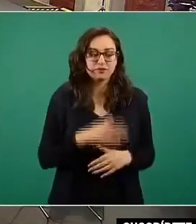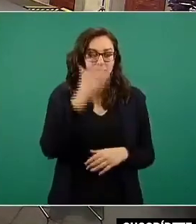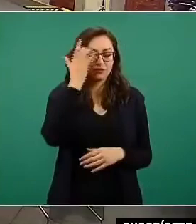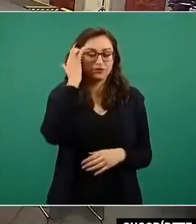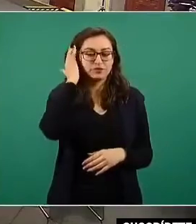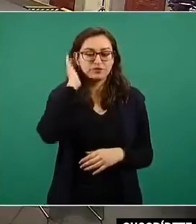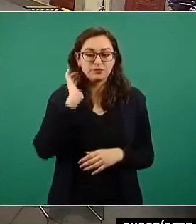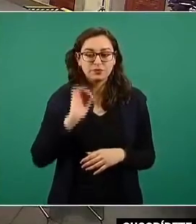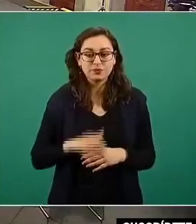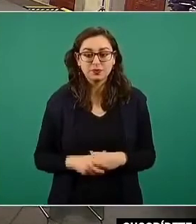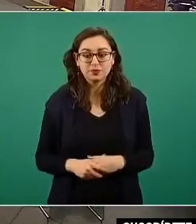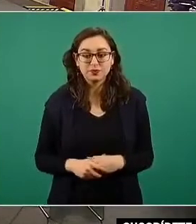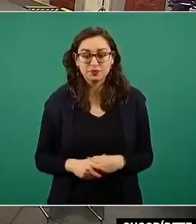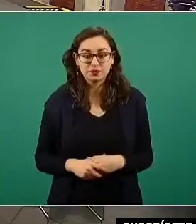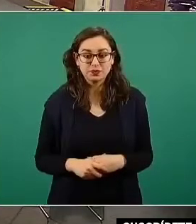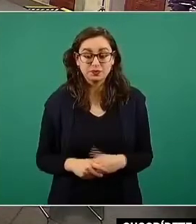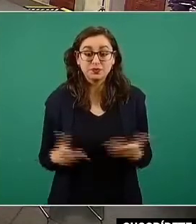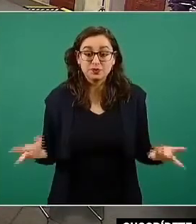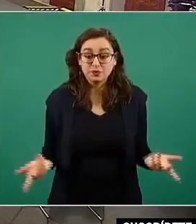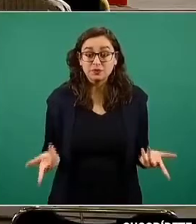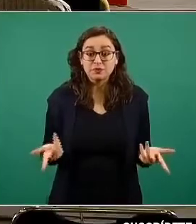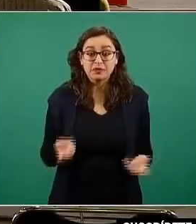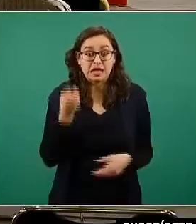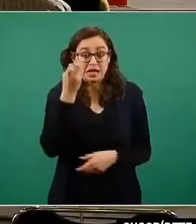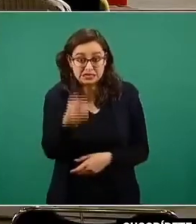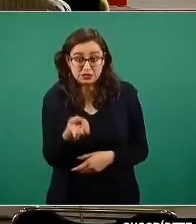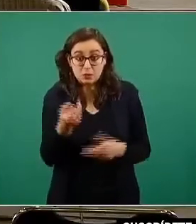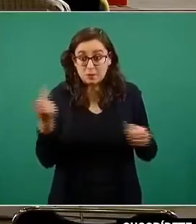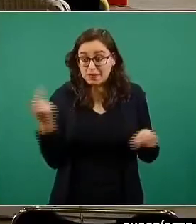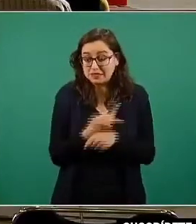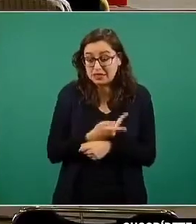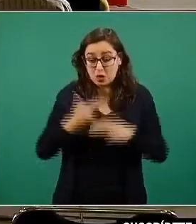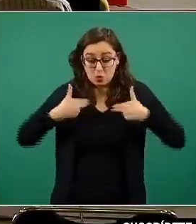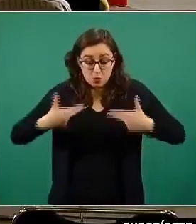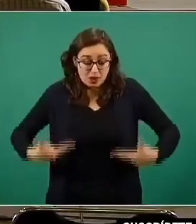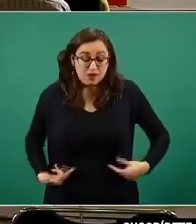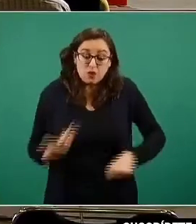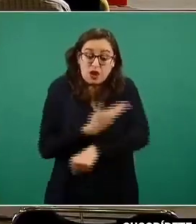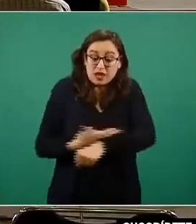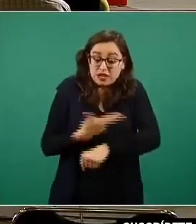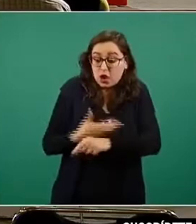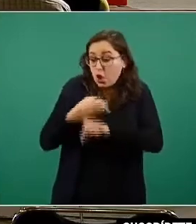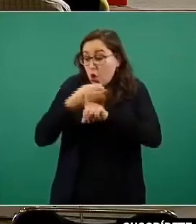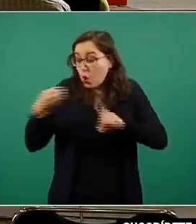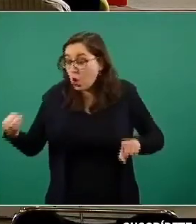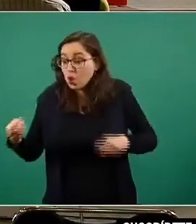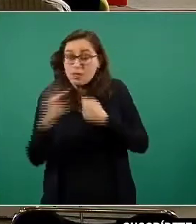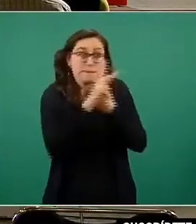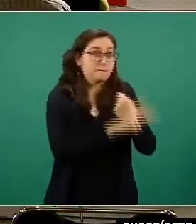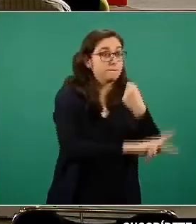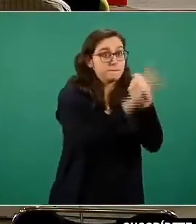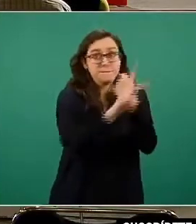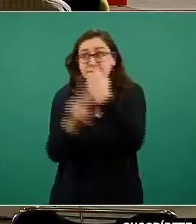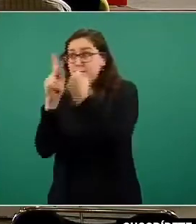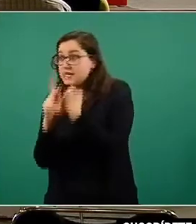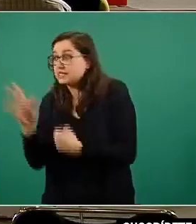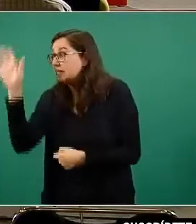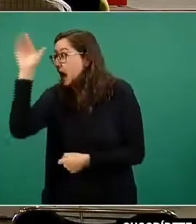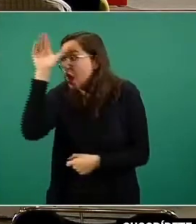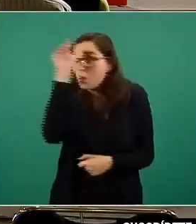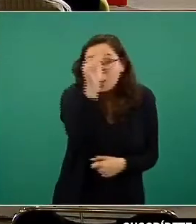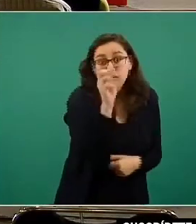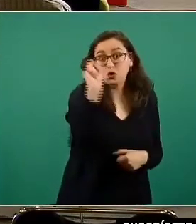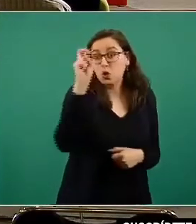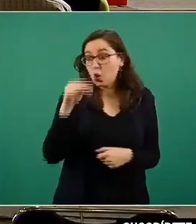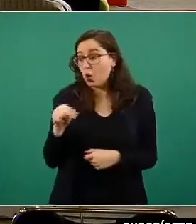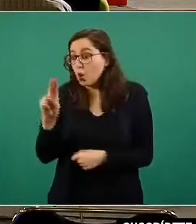Este asunto de que no nos pongamos de acuerdo como humanidad, como naciones, como países, como estados miembros de la Organización